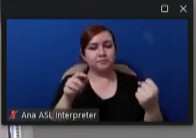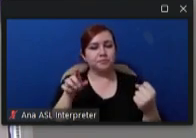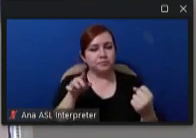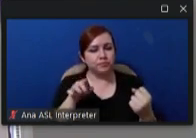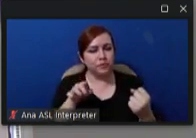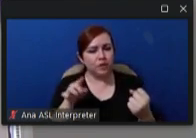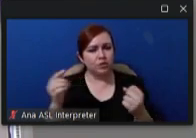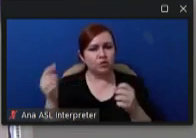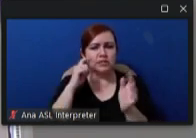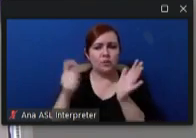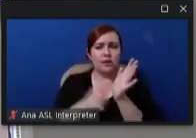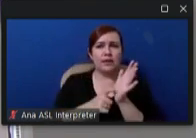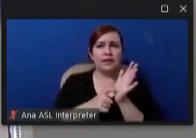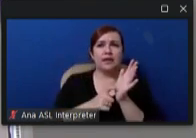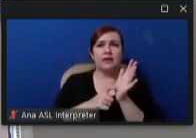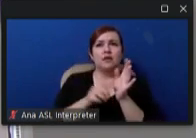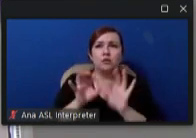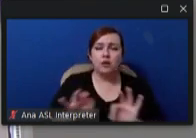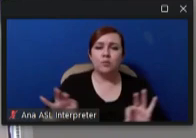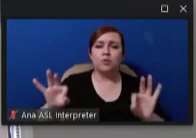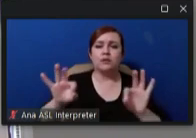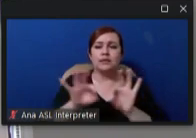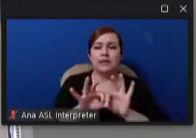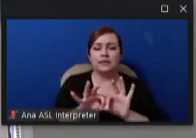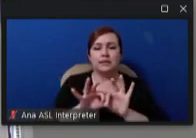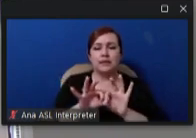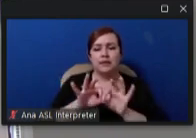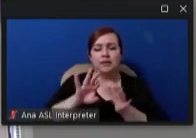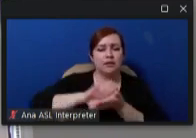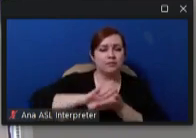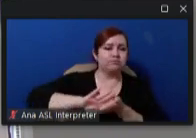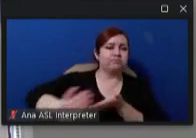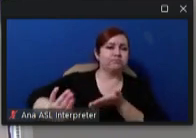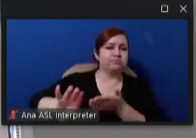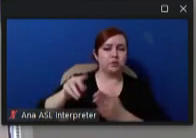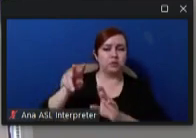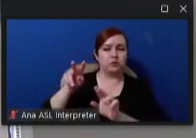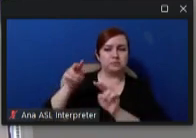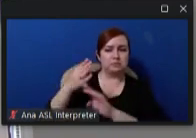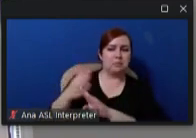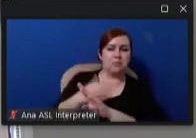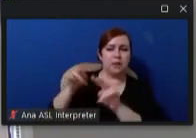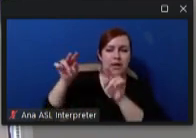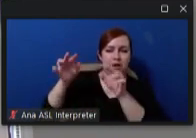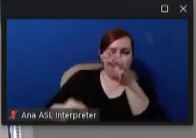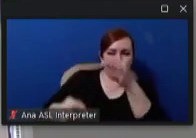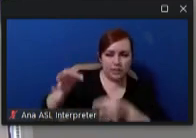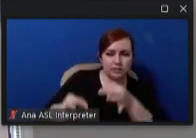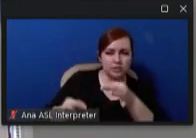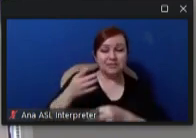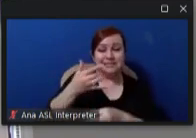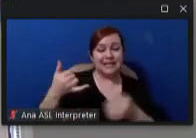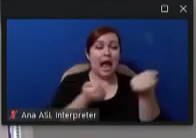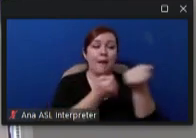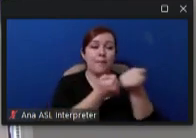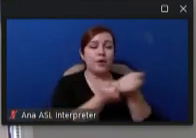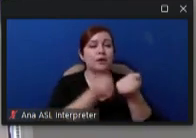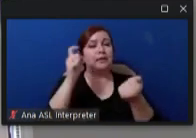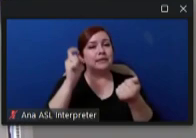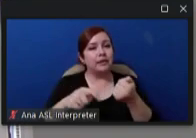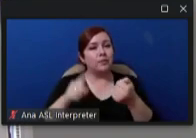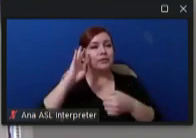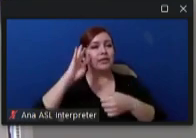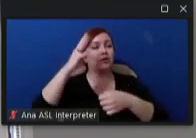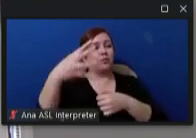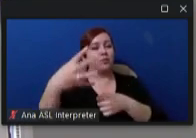urgente necesidad de desafiar los prejuicios y promover una aceptación y apoyo. Debemos construir una sociedad más compasiva